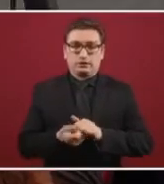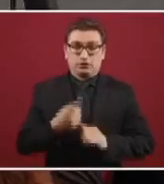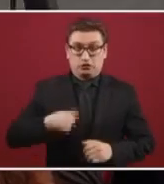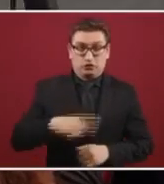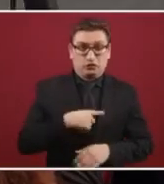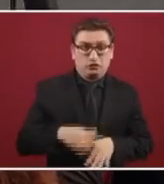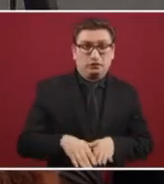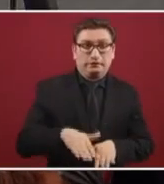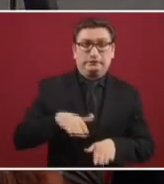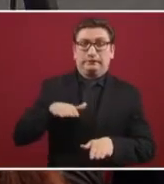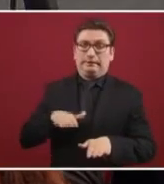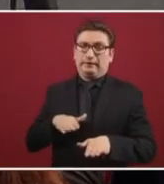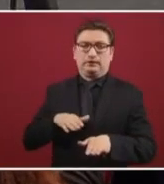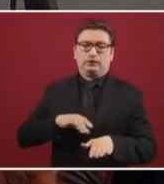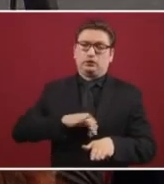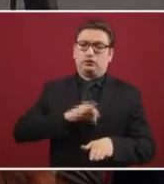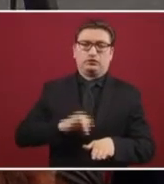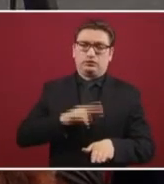impulso.